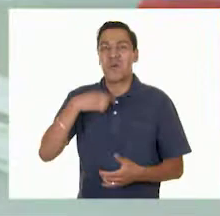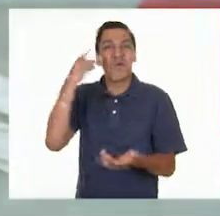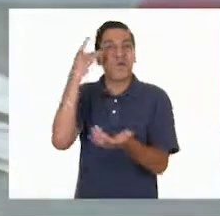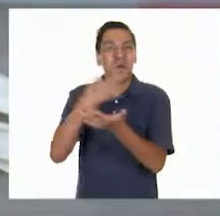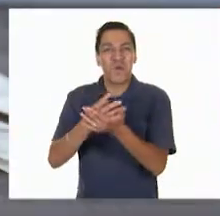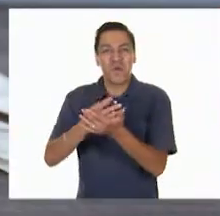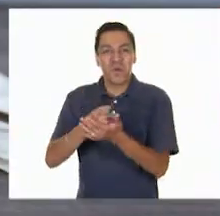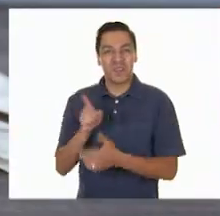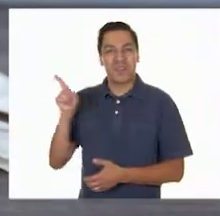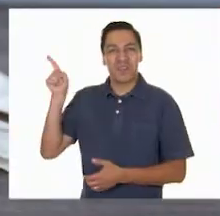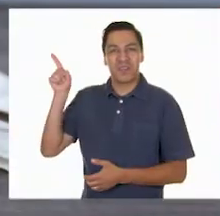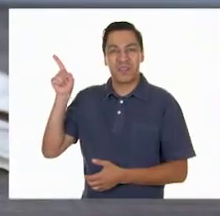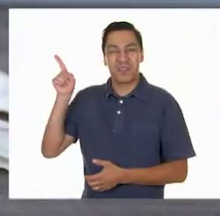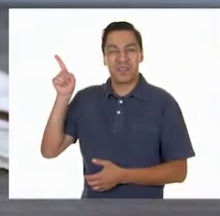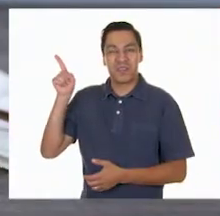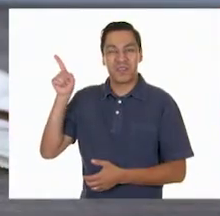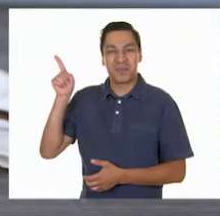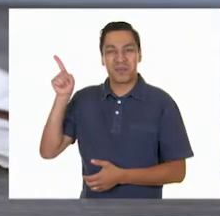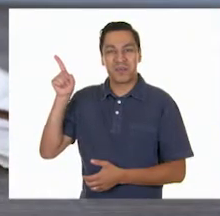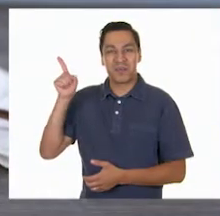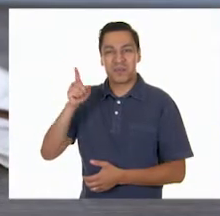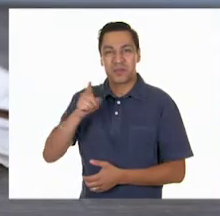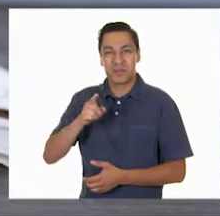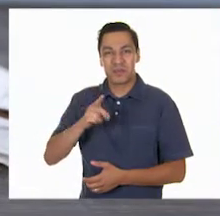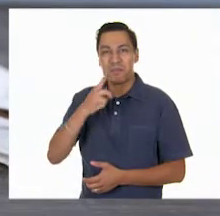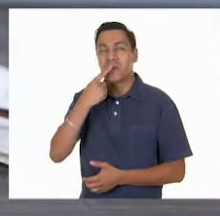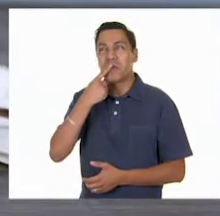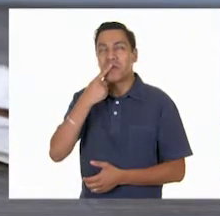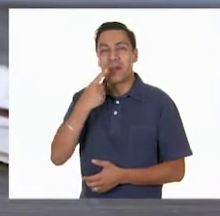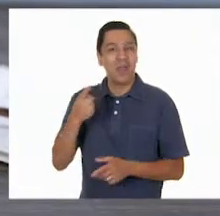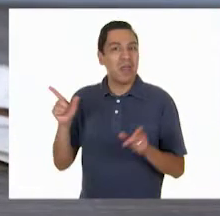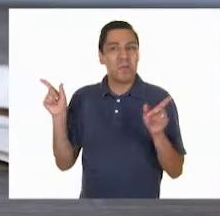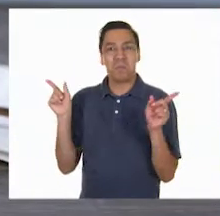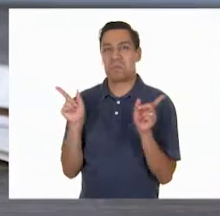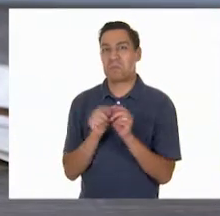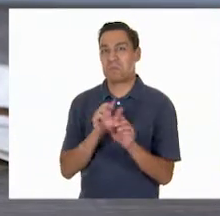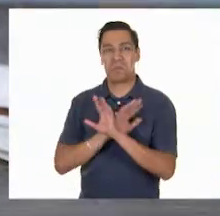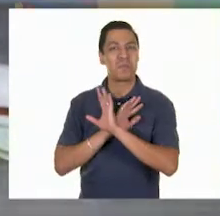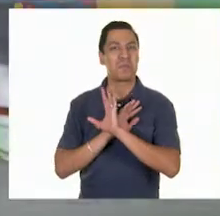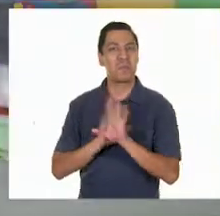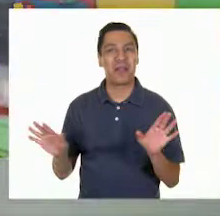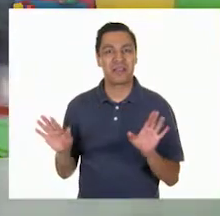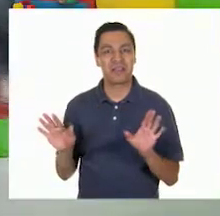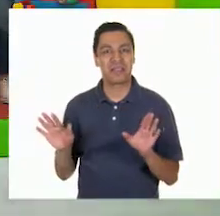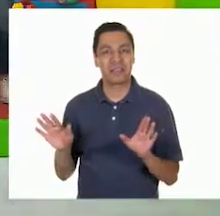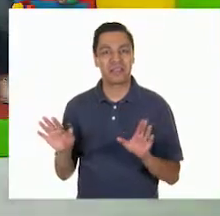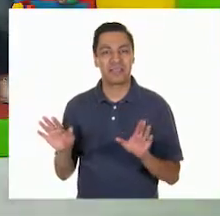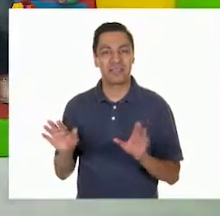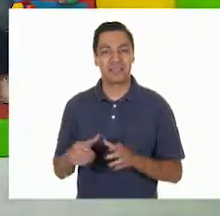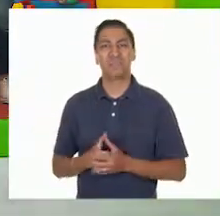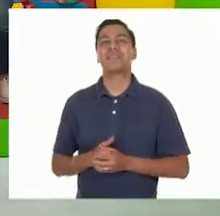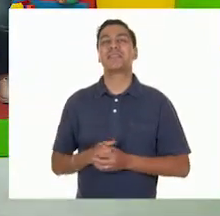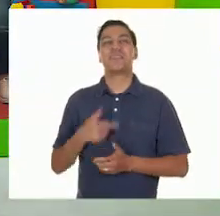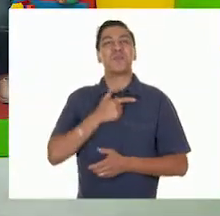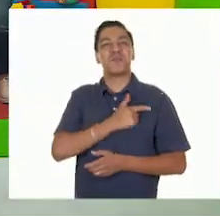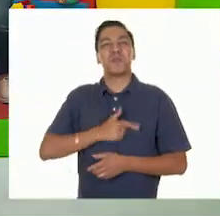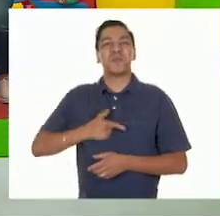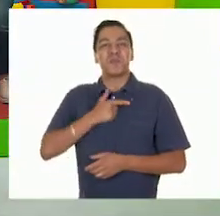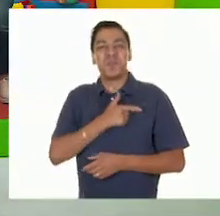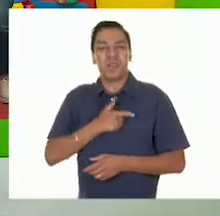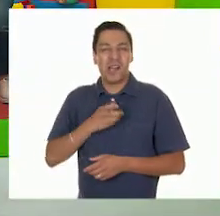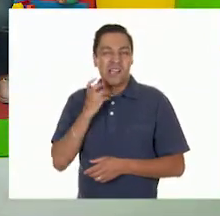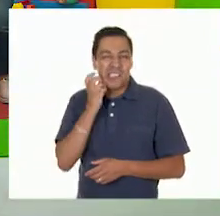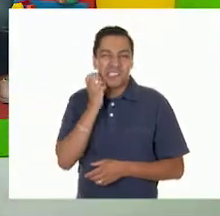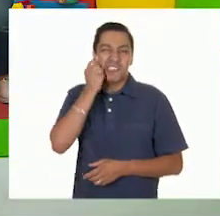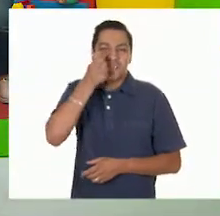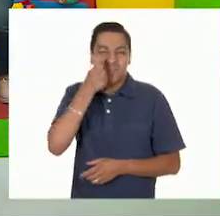elote y esquites con limón y muy rico yo también a mí me gusta con un poquito de